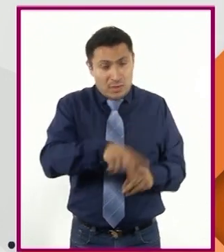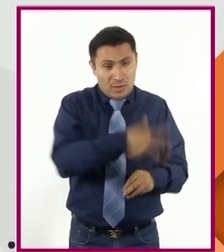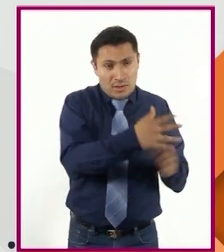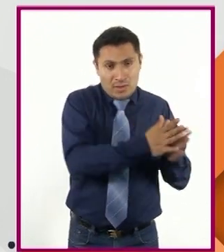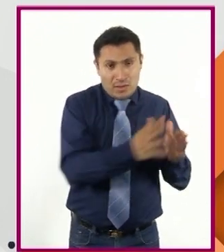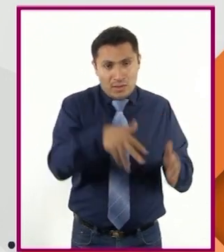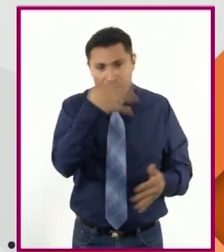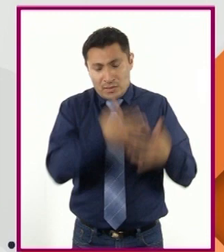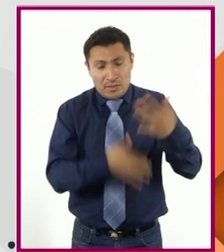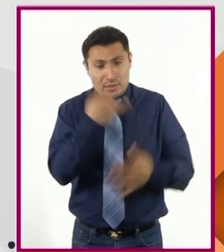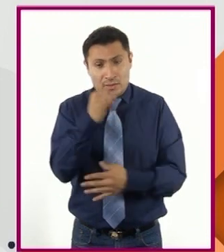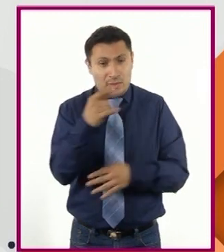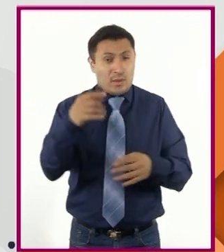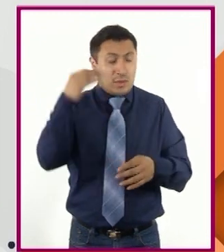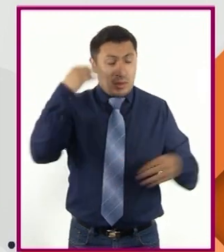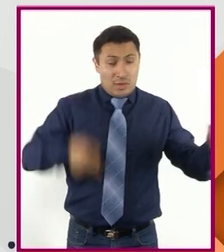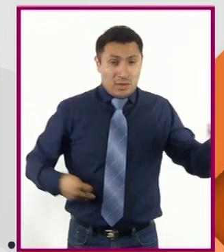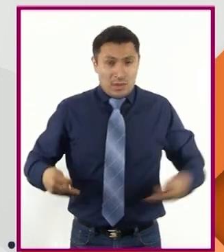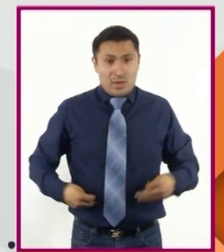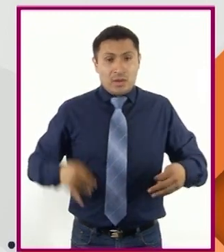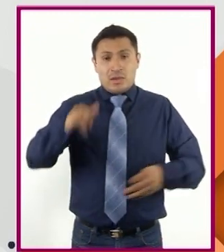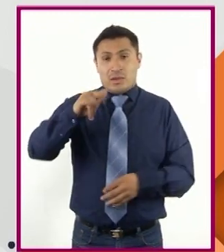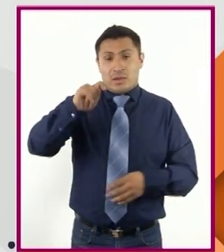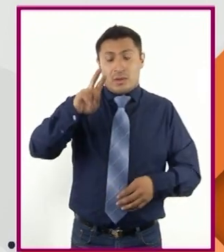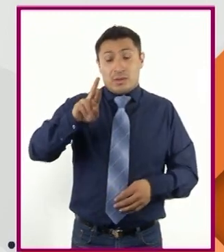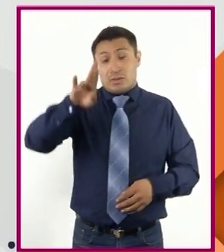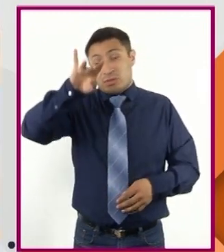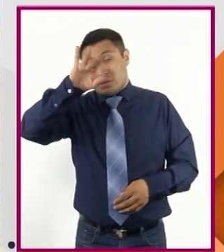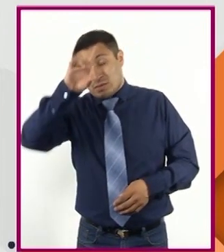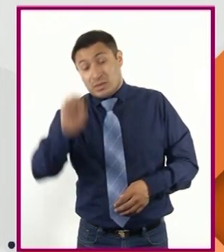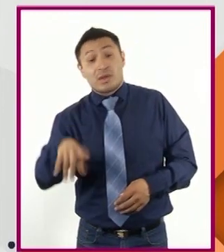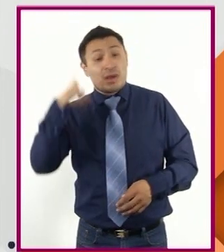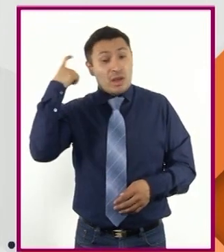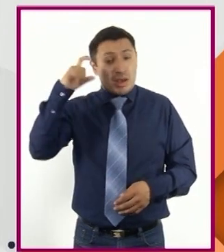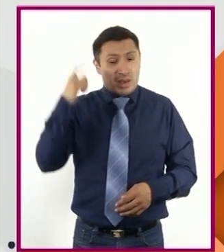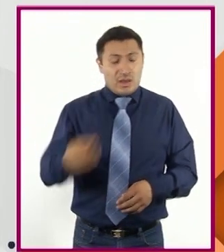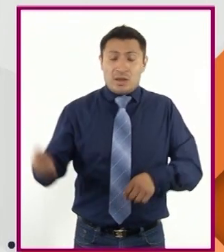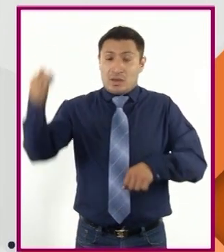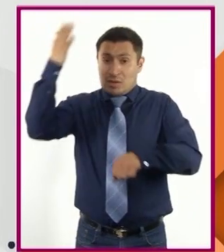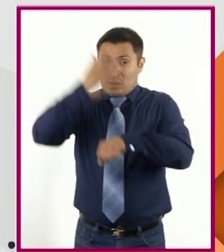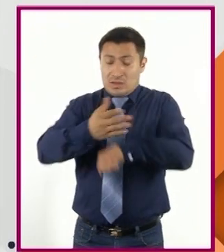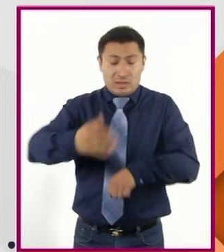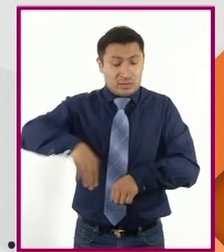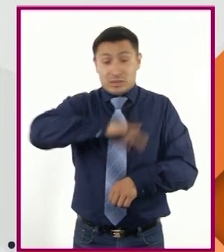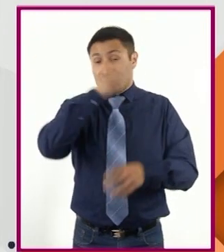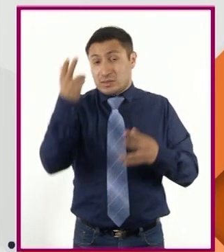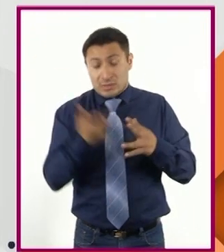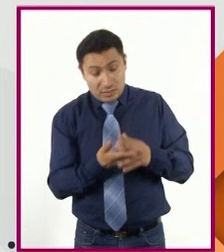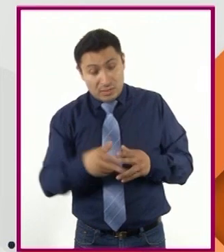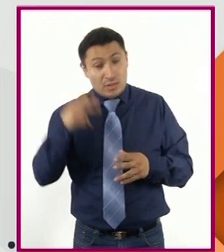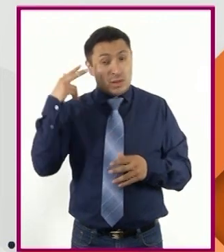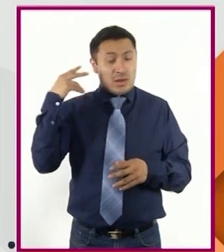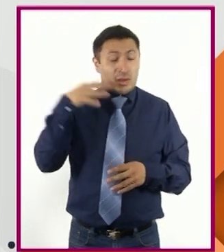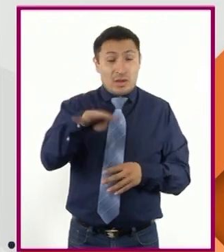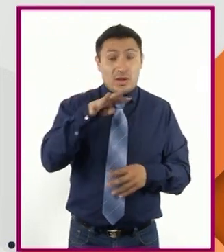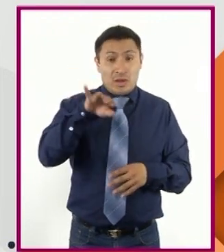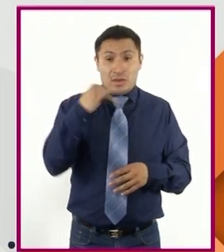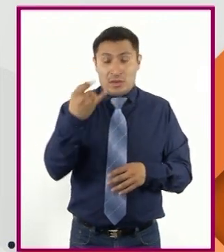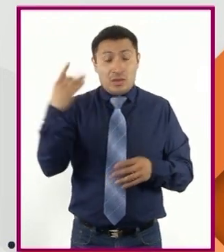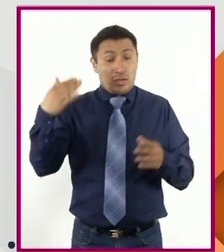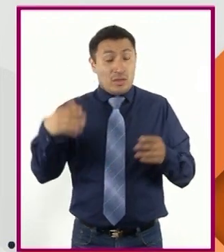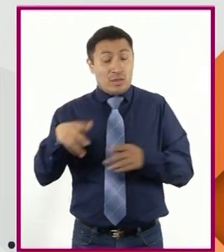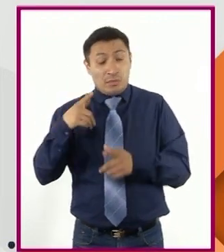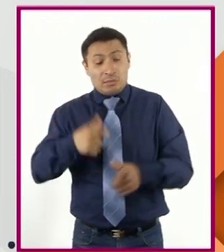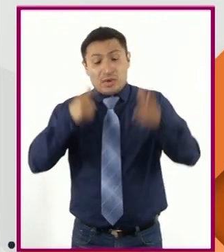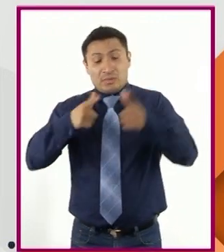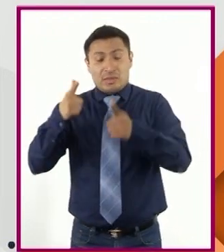15 de junio en el Teatro Iturbide de Querétaro, en donde se les sentenció a la pena de muerte. El 19 de junio fueron fusilados